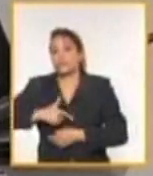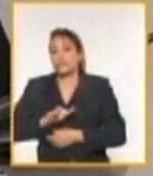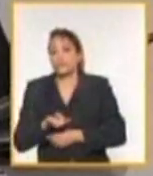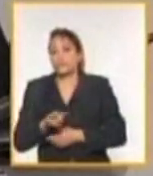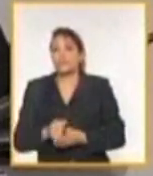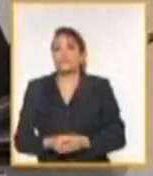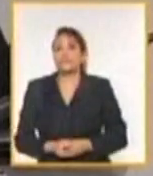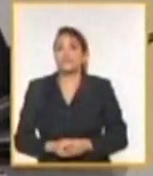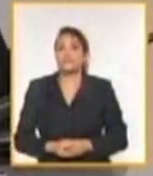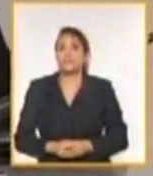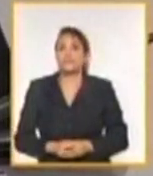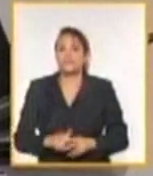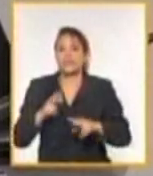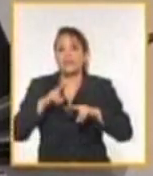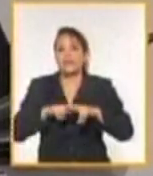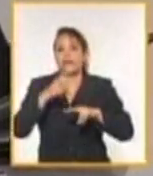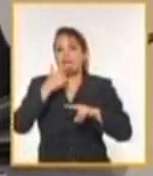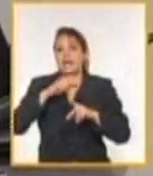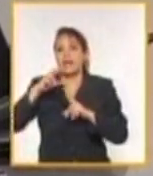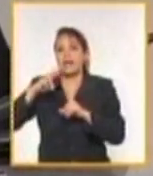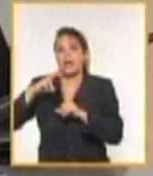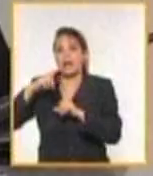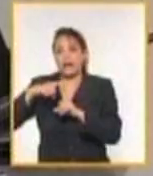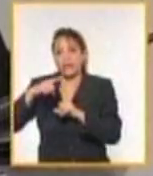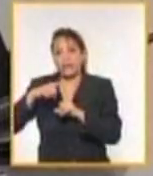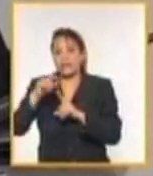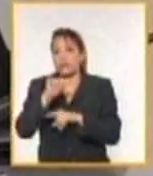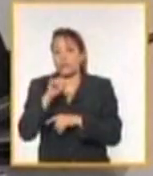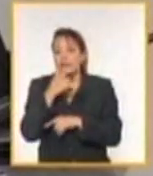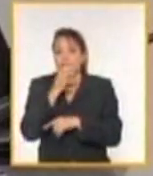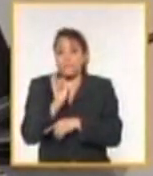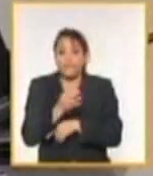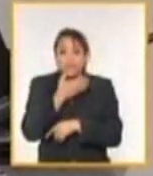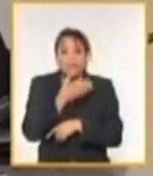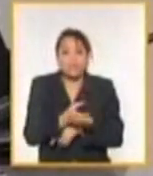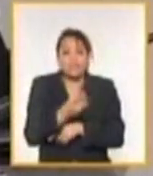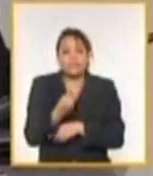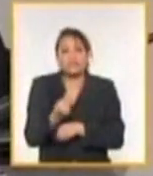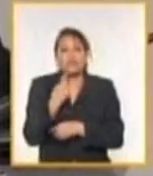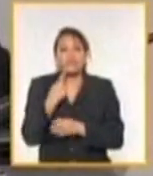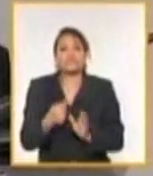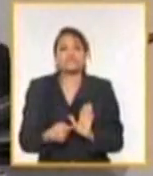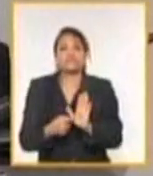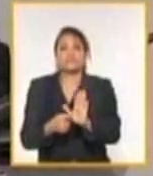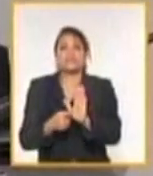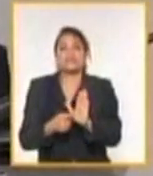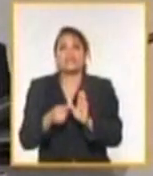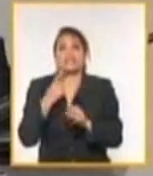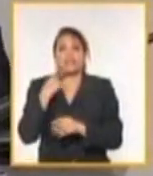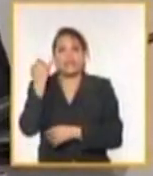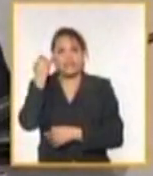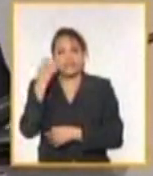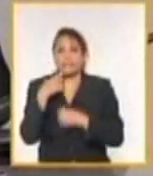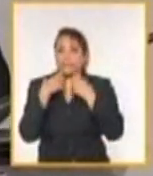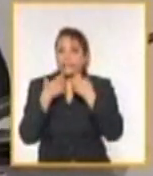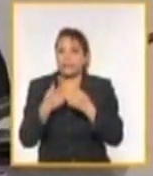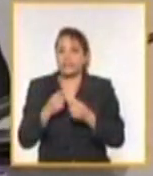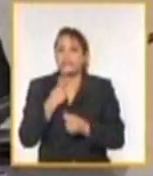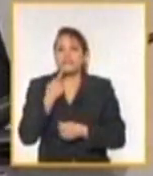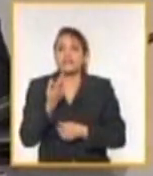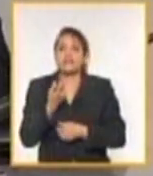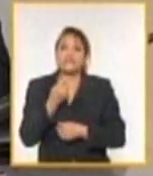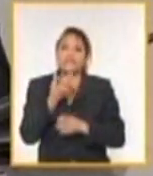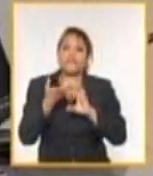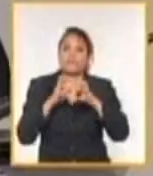liberadores. Hart, como Fidel, nos sigue mostrando el valor de nuestras ideas y su capacidad de vencer. Gloria siempre